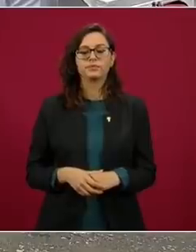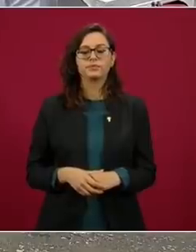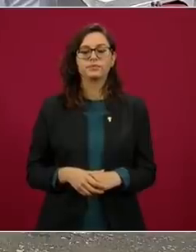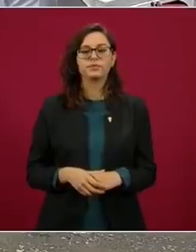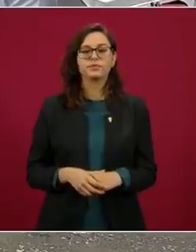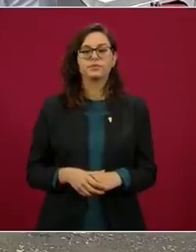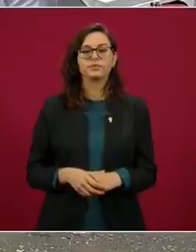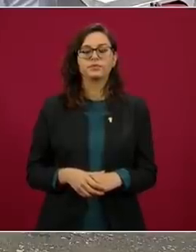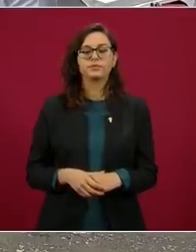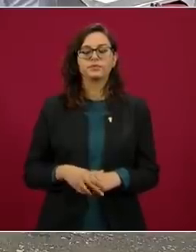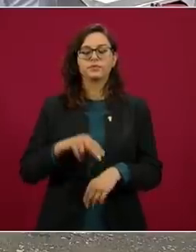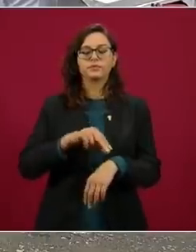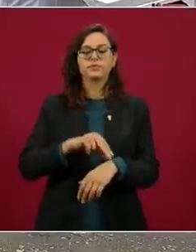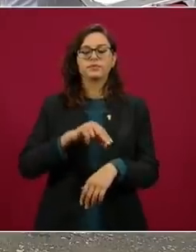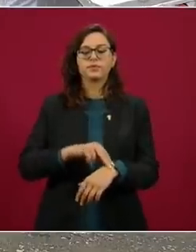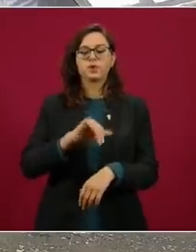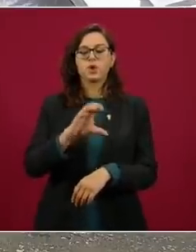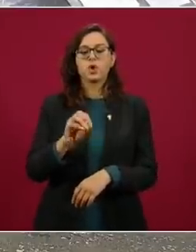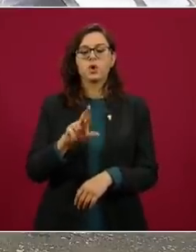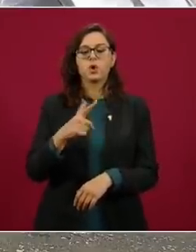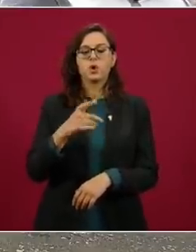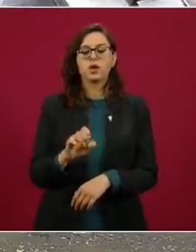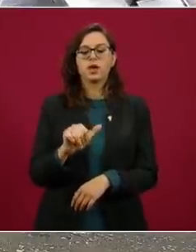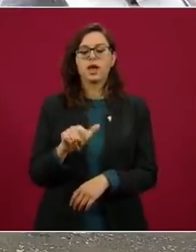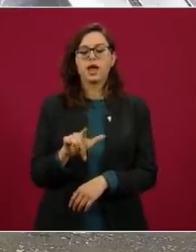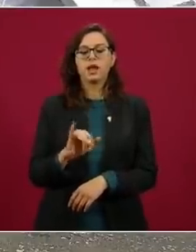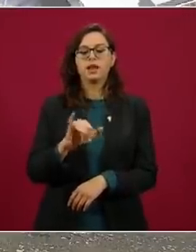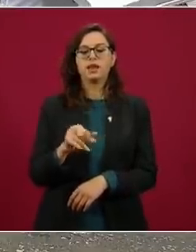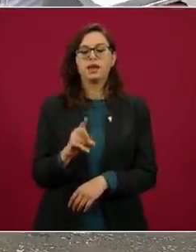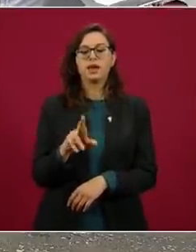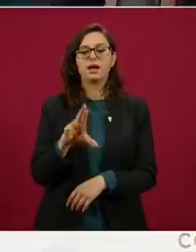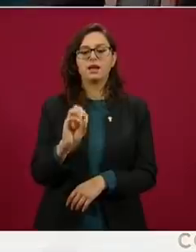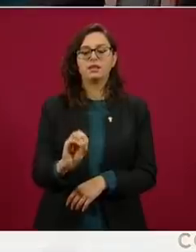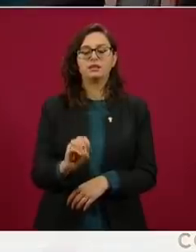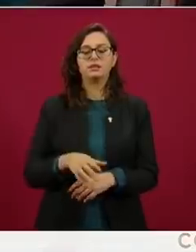médico jorge alejandro morales treviño